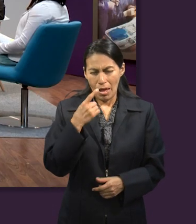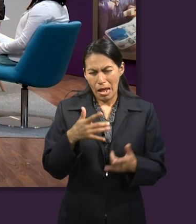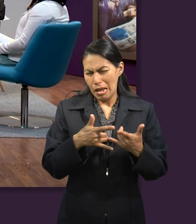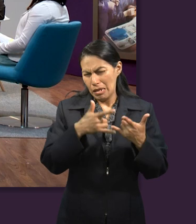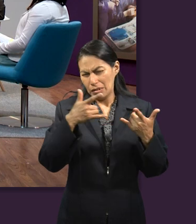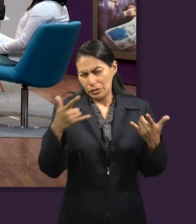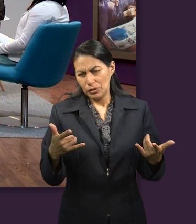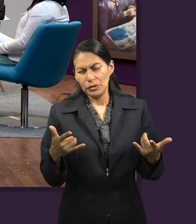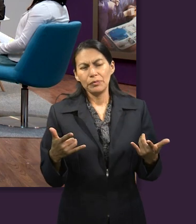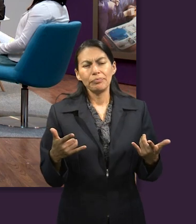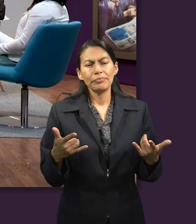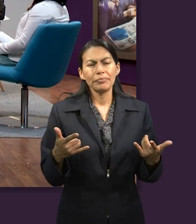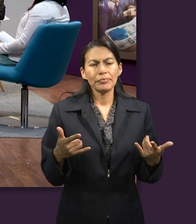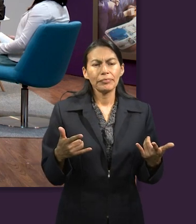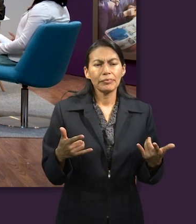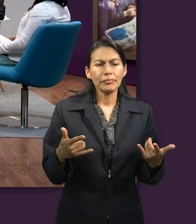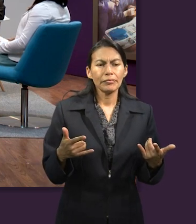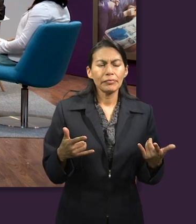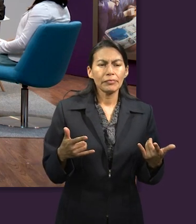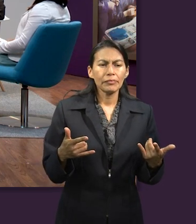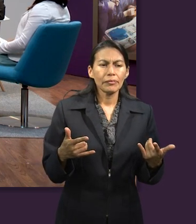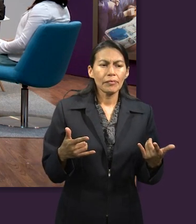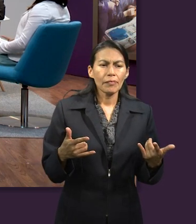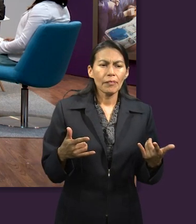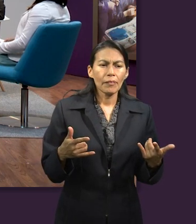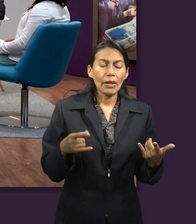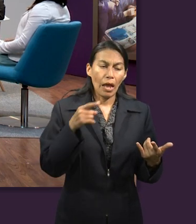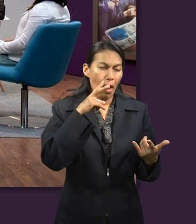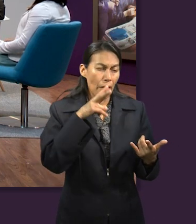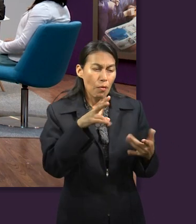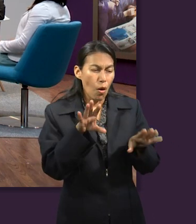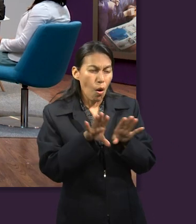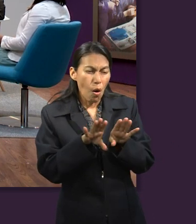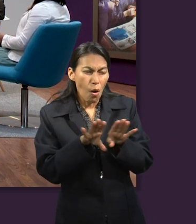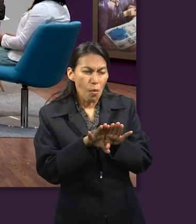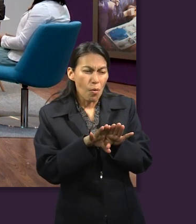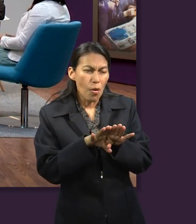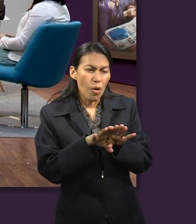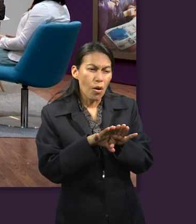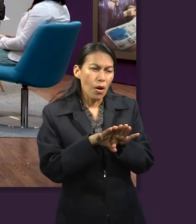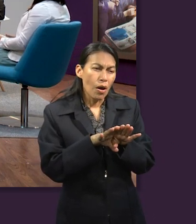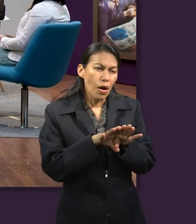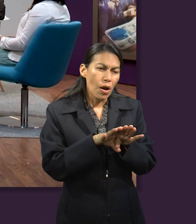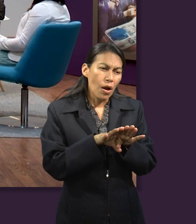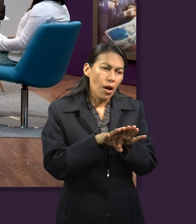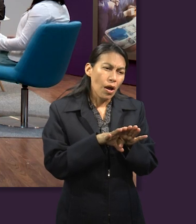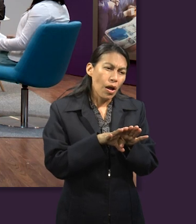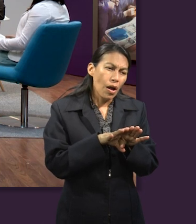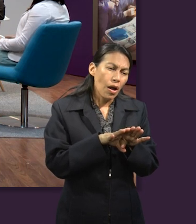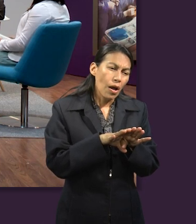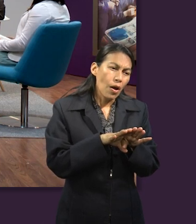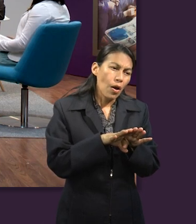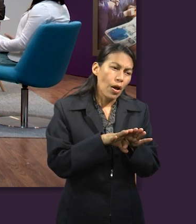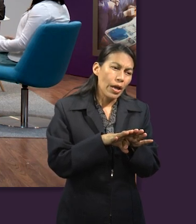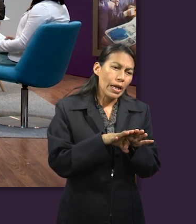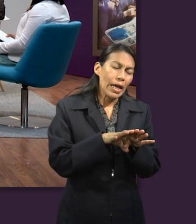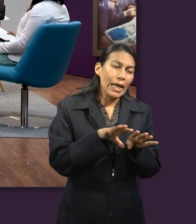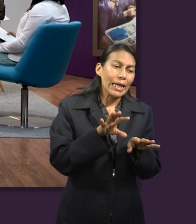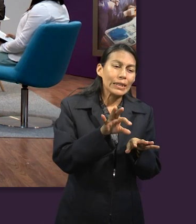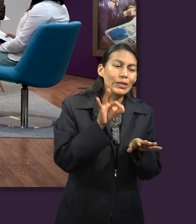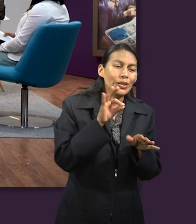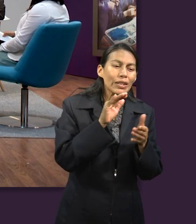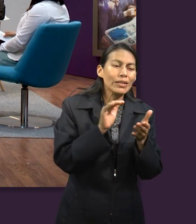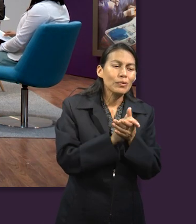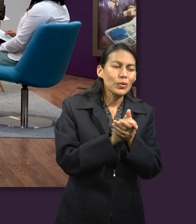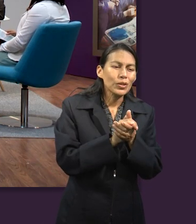ven como parte de la historia está esta decisión tan complicada que es escoger una